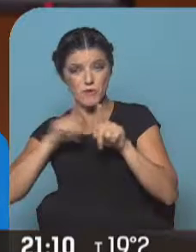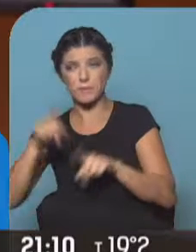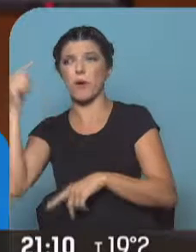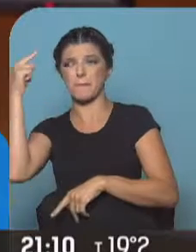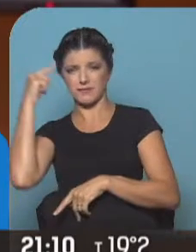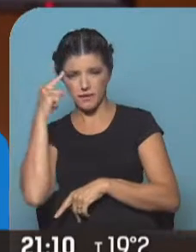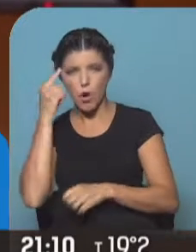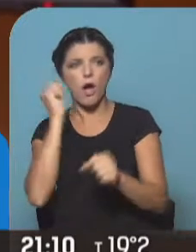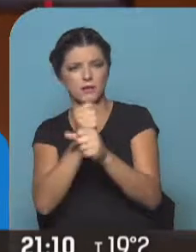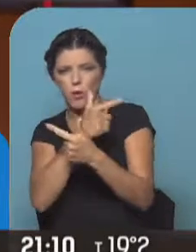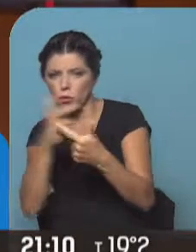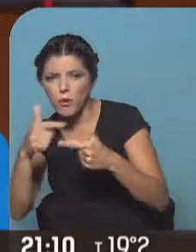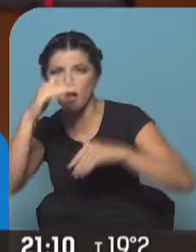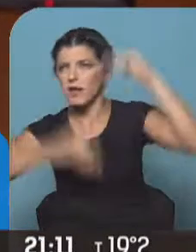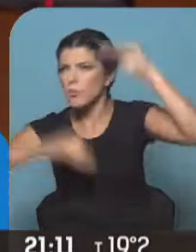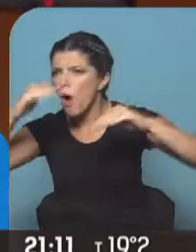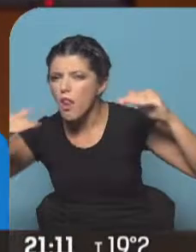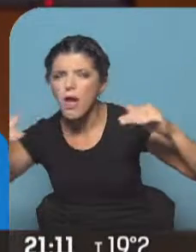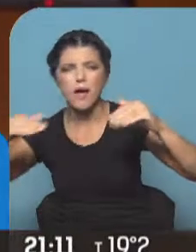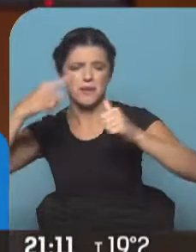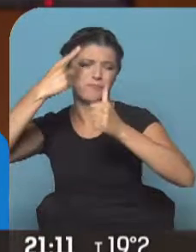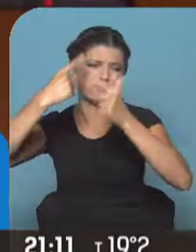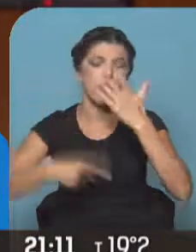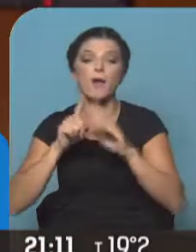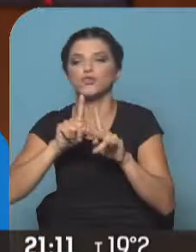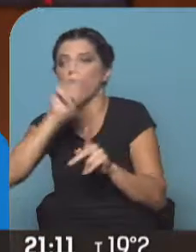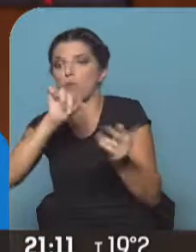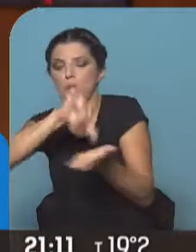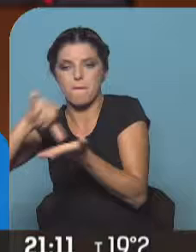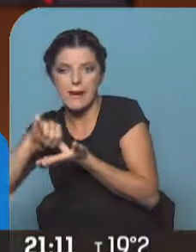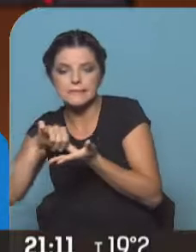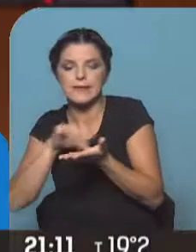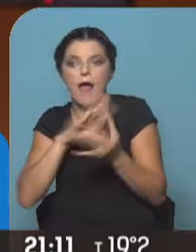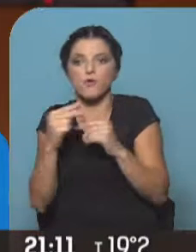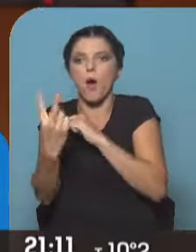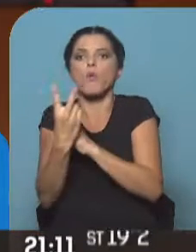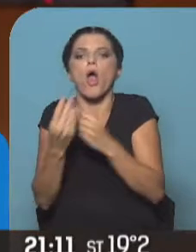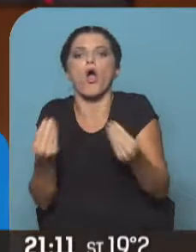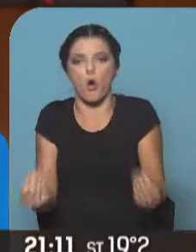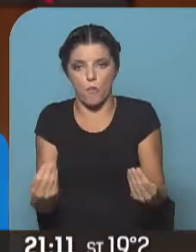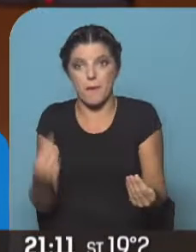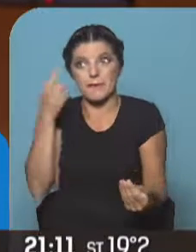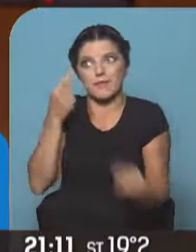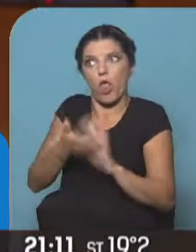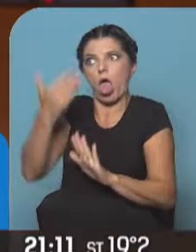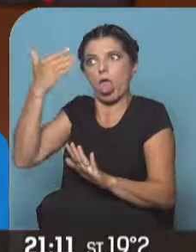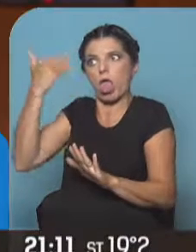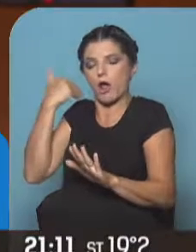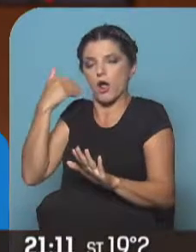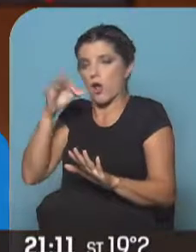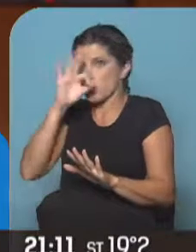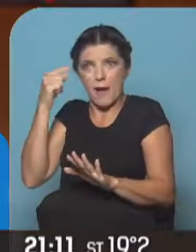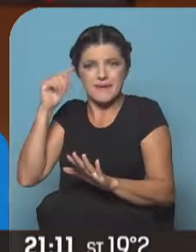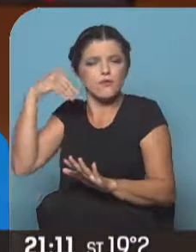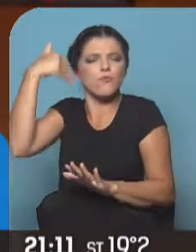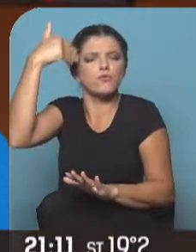de desigualdad, los países se refugian en las recetas conocidas, que son las recetas del pasado, y no miran al futuro,